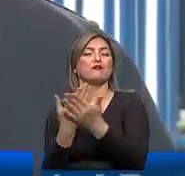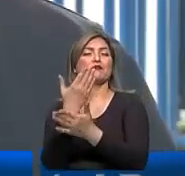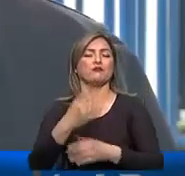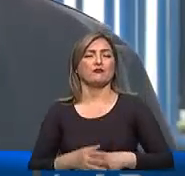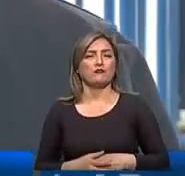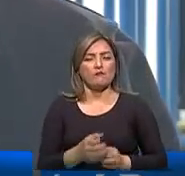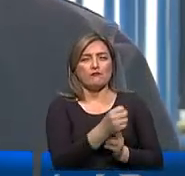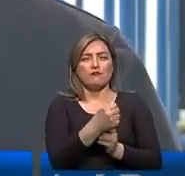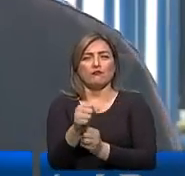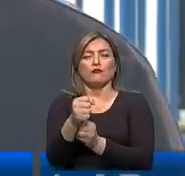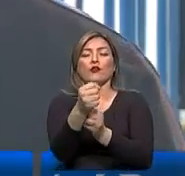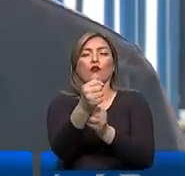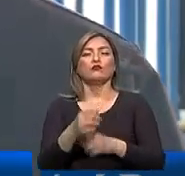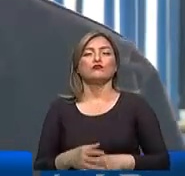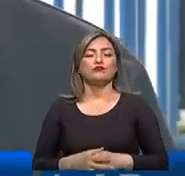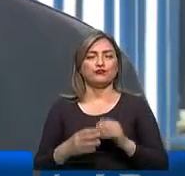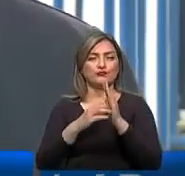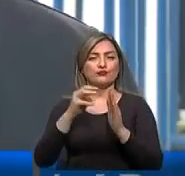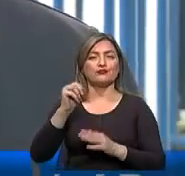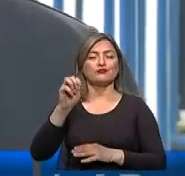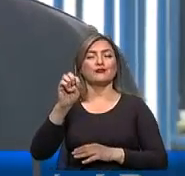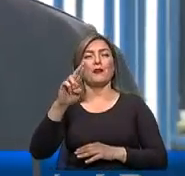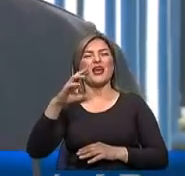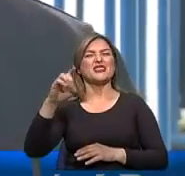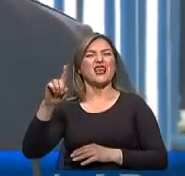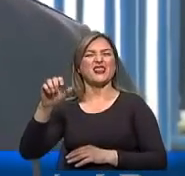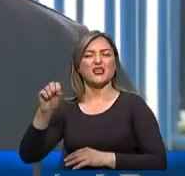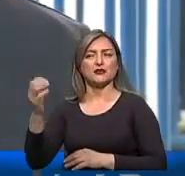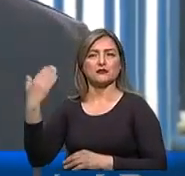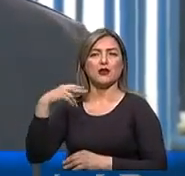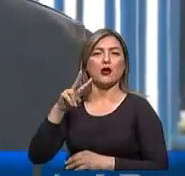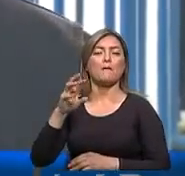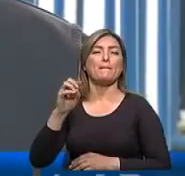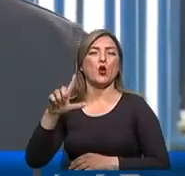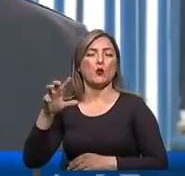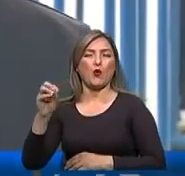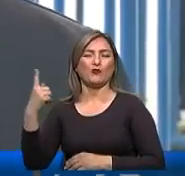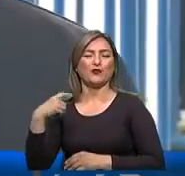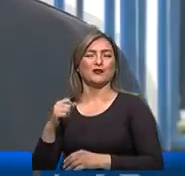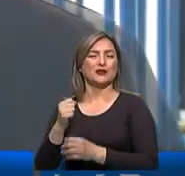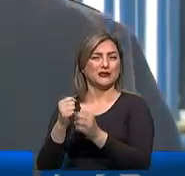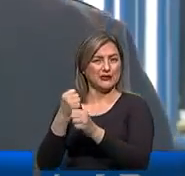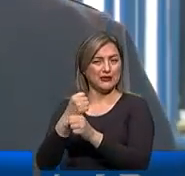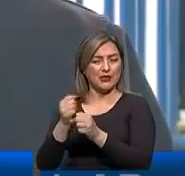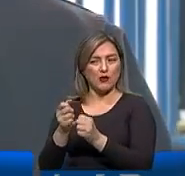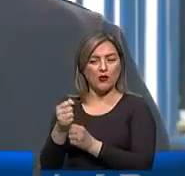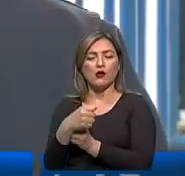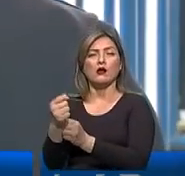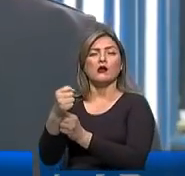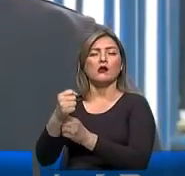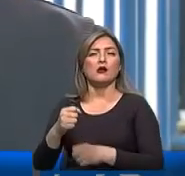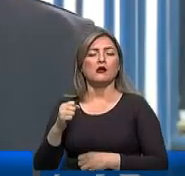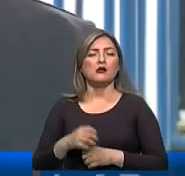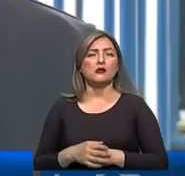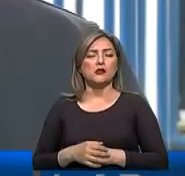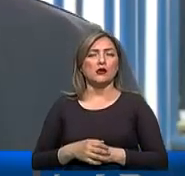vía articulados, Mercedes-Benz, que es el que está aquí a mi espalda, y los Volvos B12 que trabajan en el corredor suroriental. Pese a ello, tenemos un